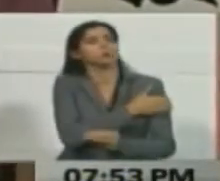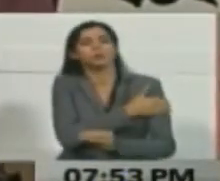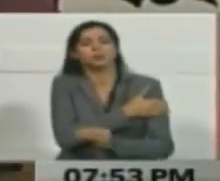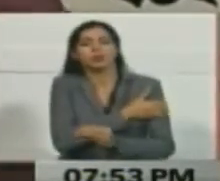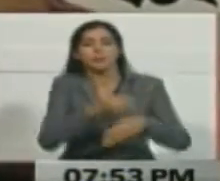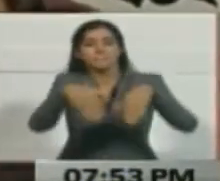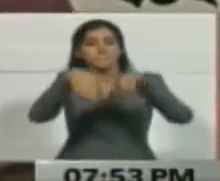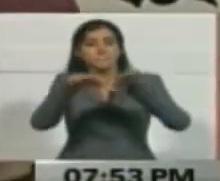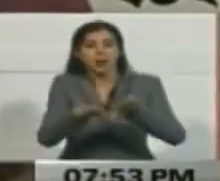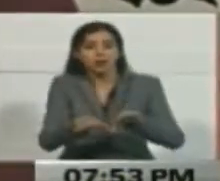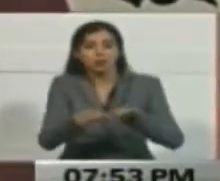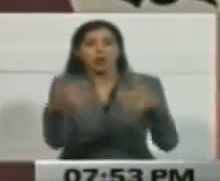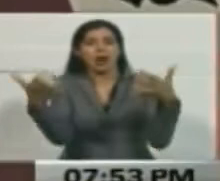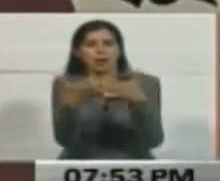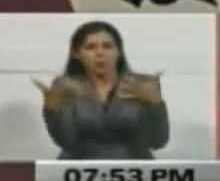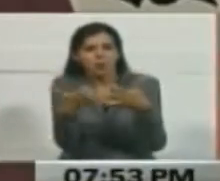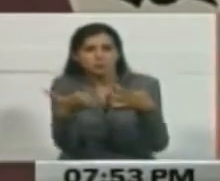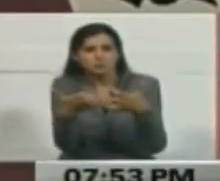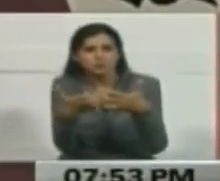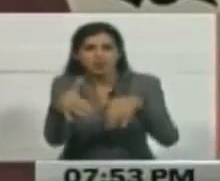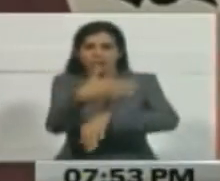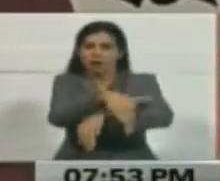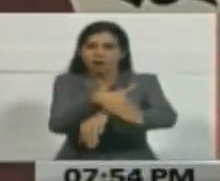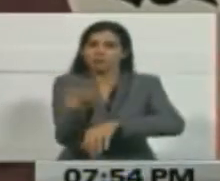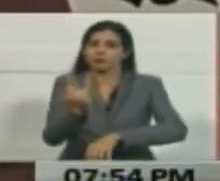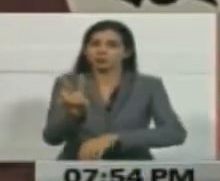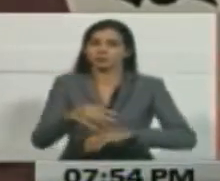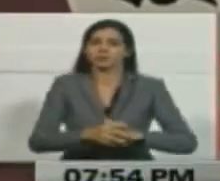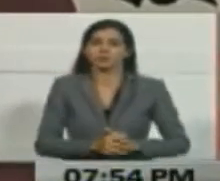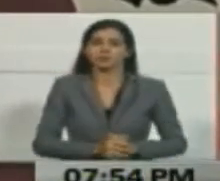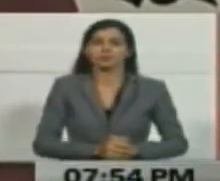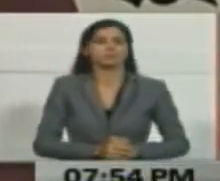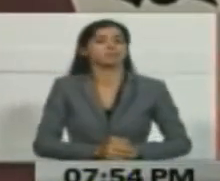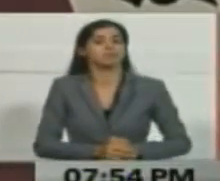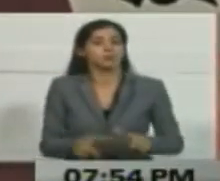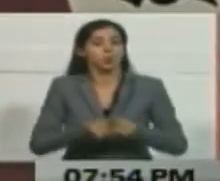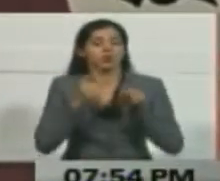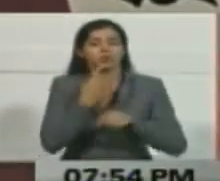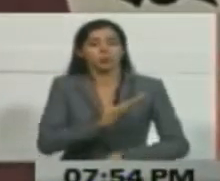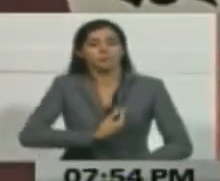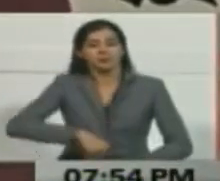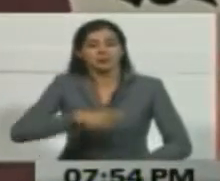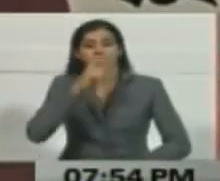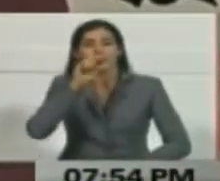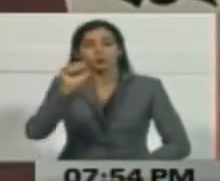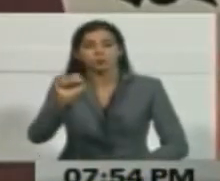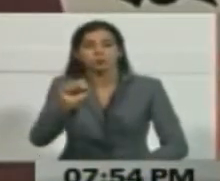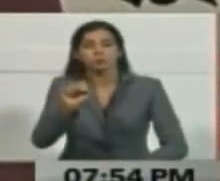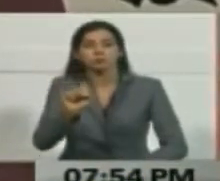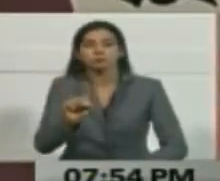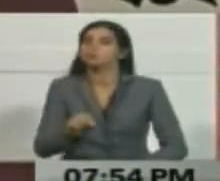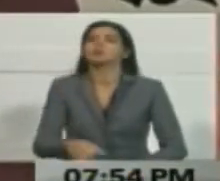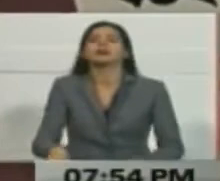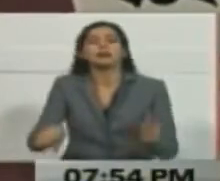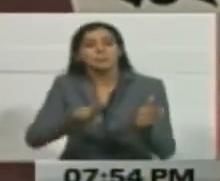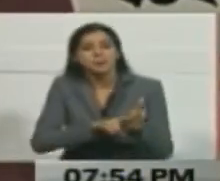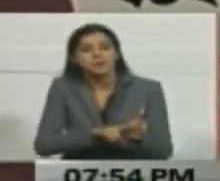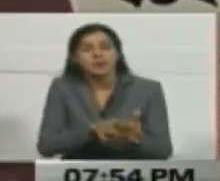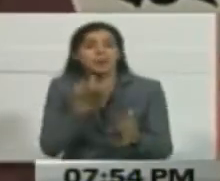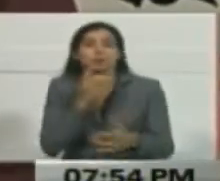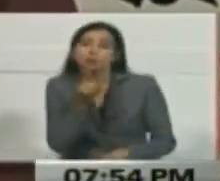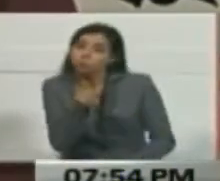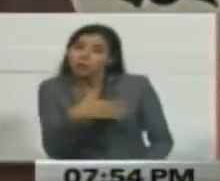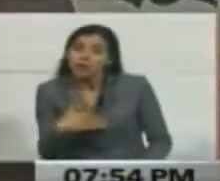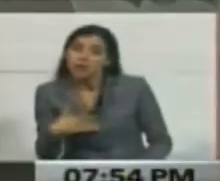a un paro y es a la violencia en las calles de Venezuela. como ha dicho el presidente Nicolás Maduro, se lo repetimos, si tú